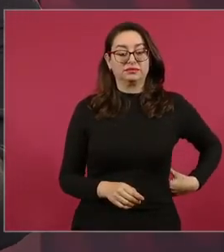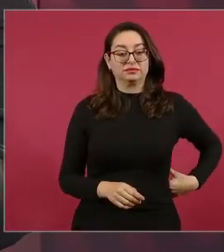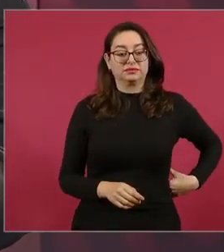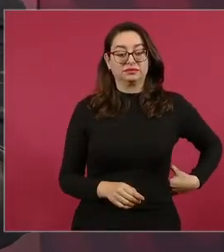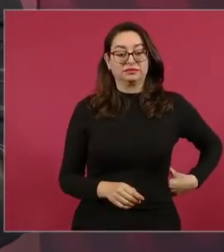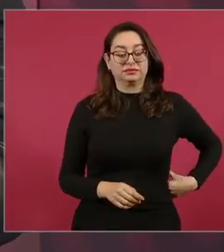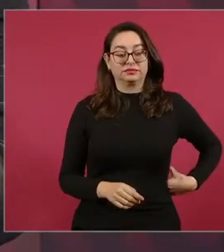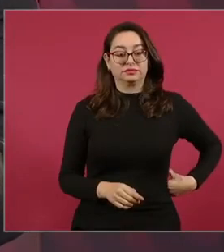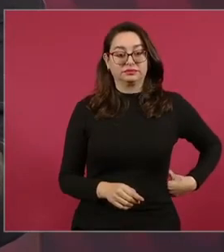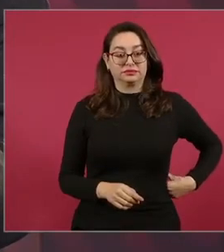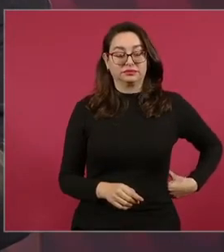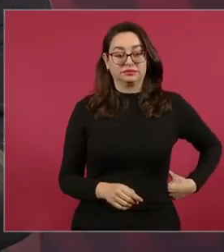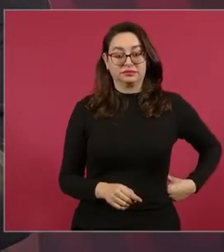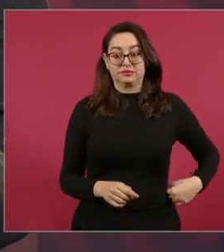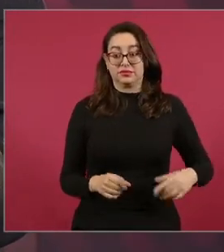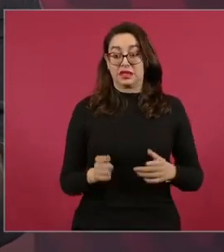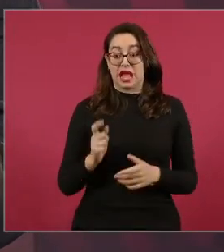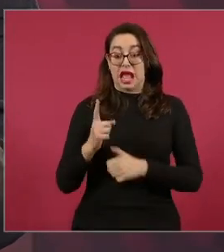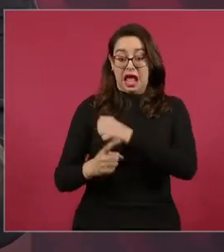financiamiento también